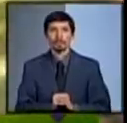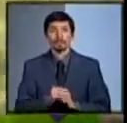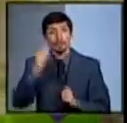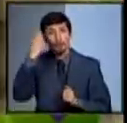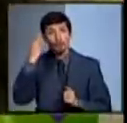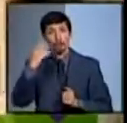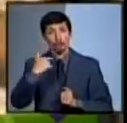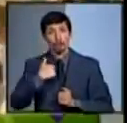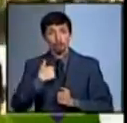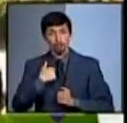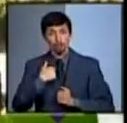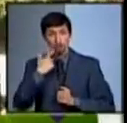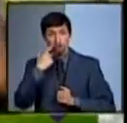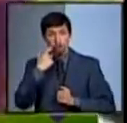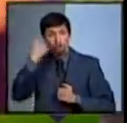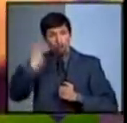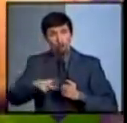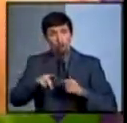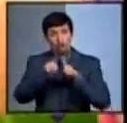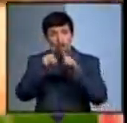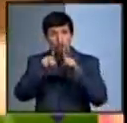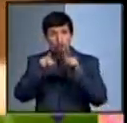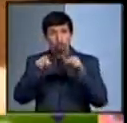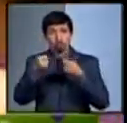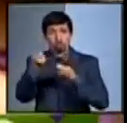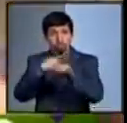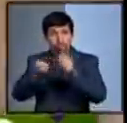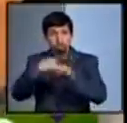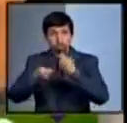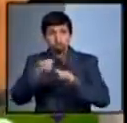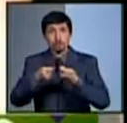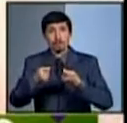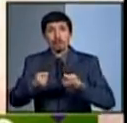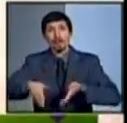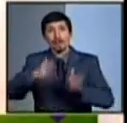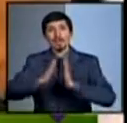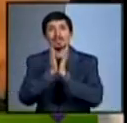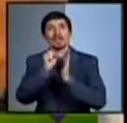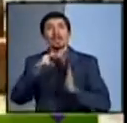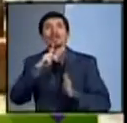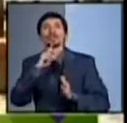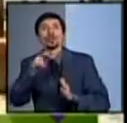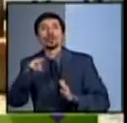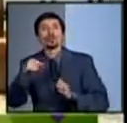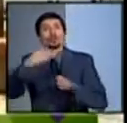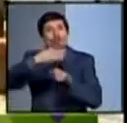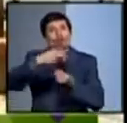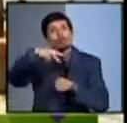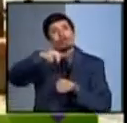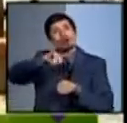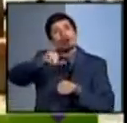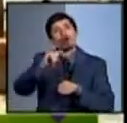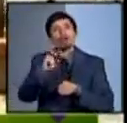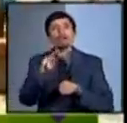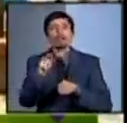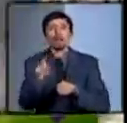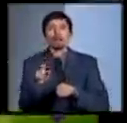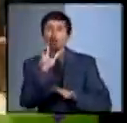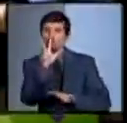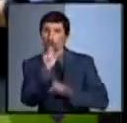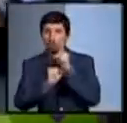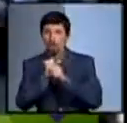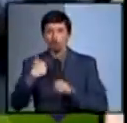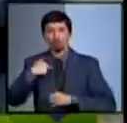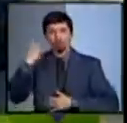Hola, soy Ego Narel, dueño de este kiosco ubicado en San Antonio con Monjitas hace aproximadamente